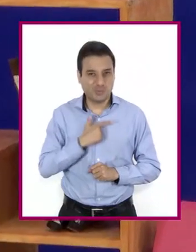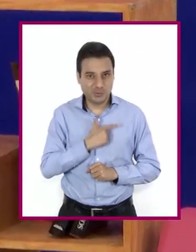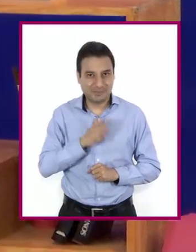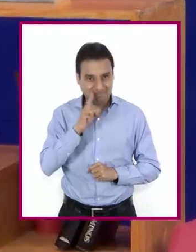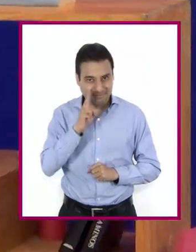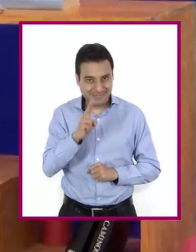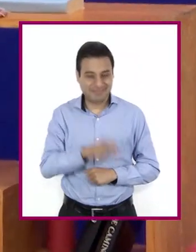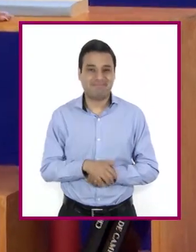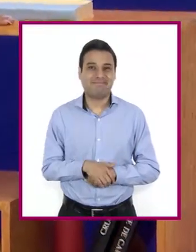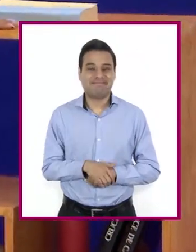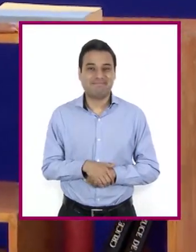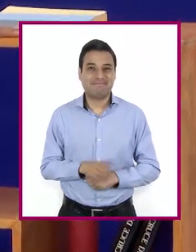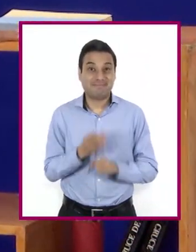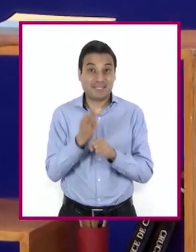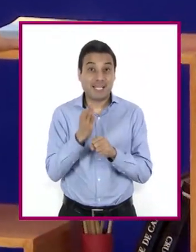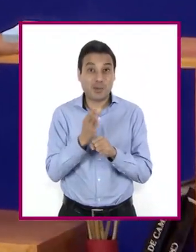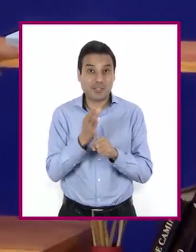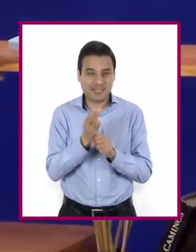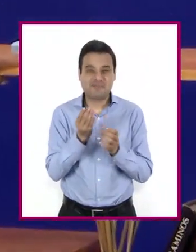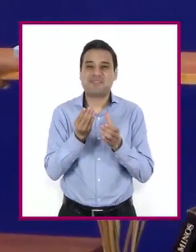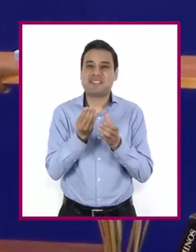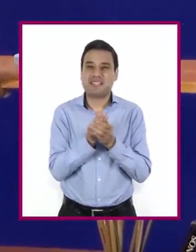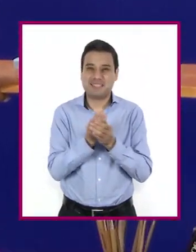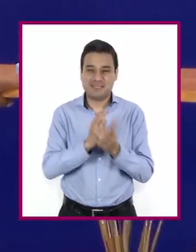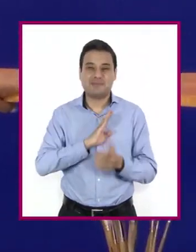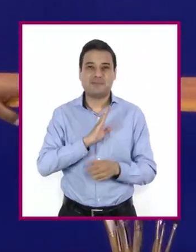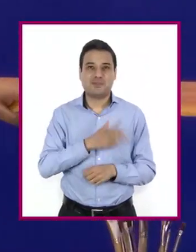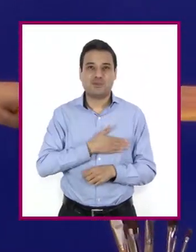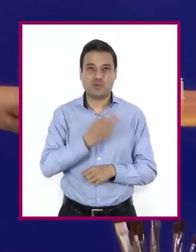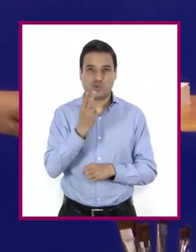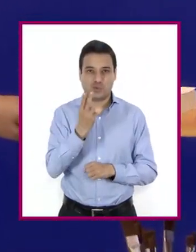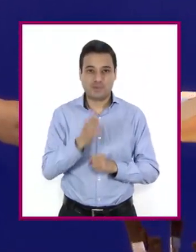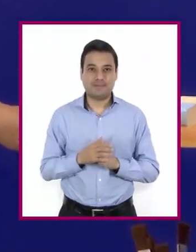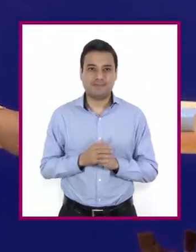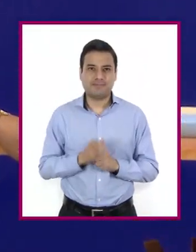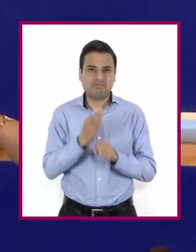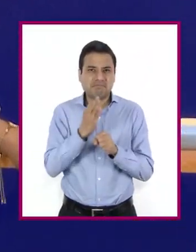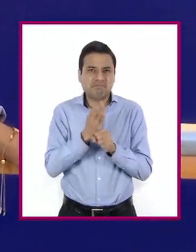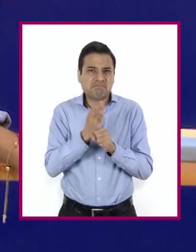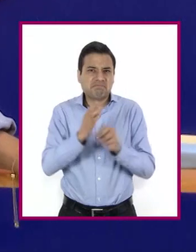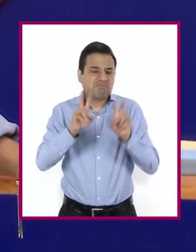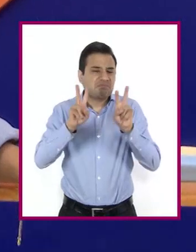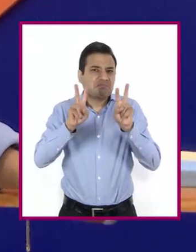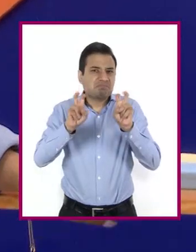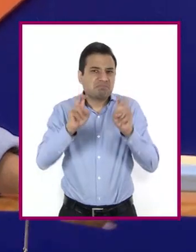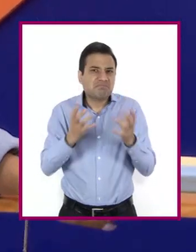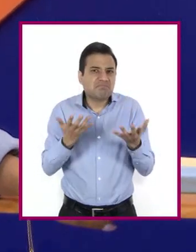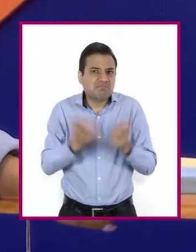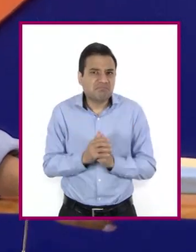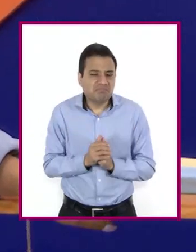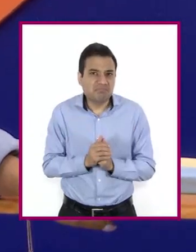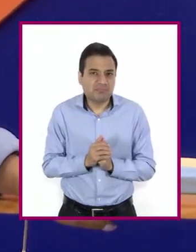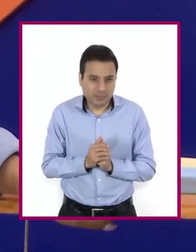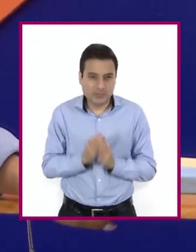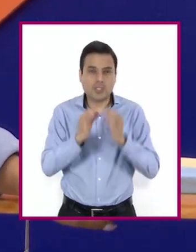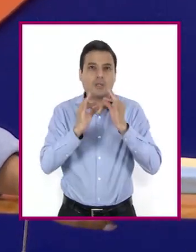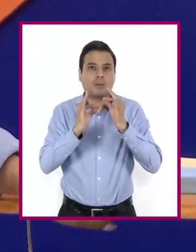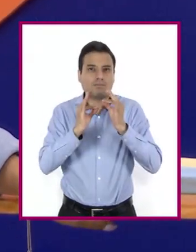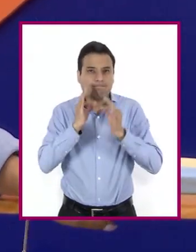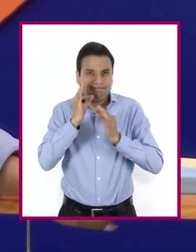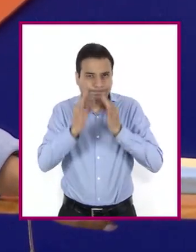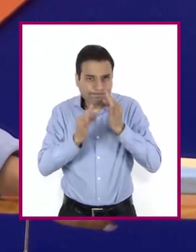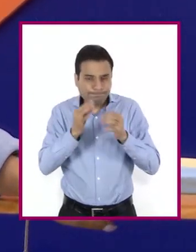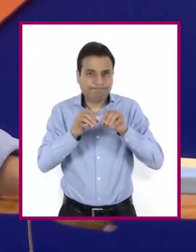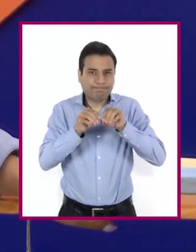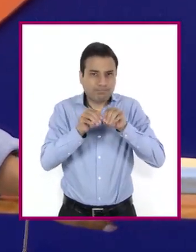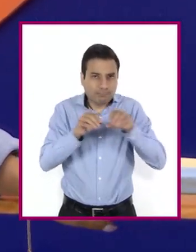por aquí en una sesión más de Lengua Materna 2. Hoy hablaremos sobre campañas en seguimiento. Con esto